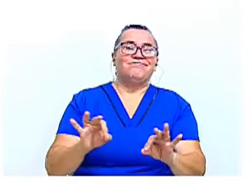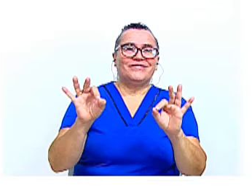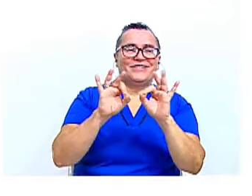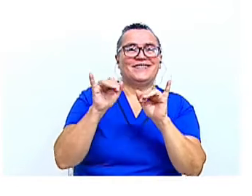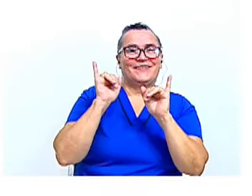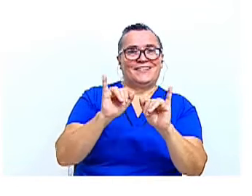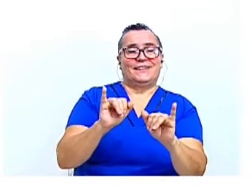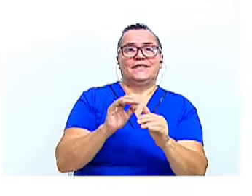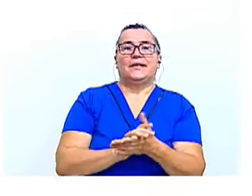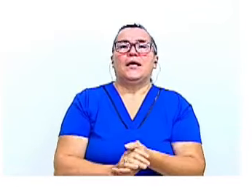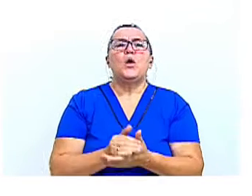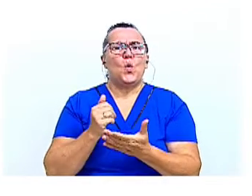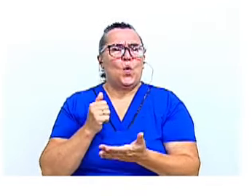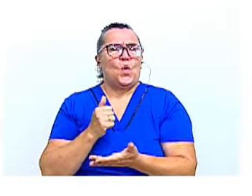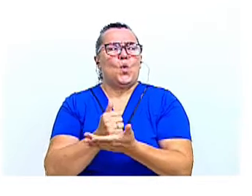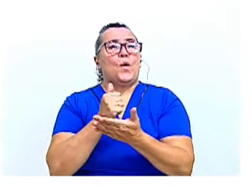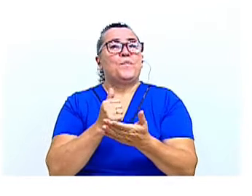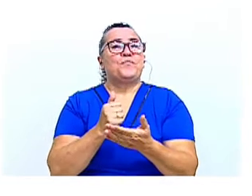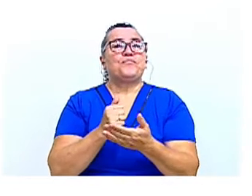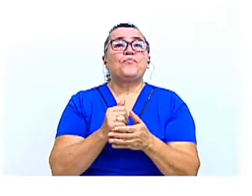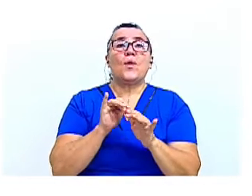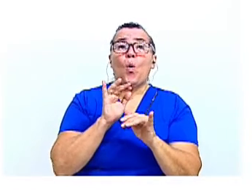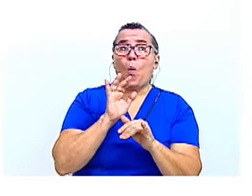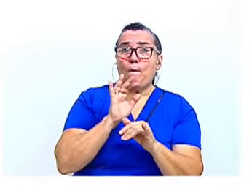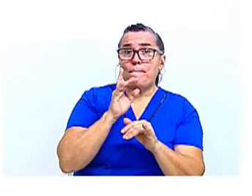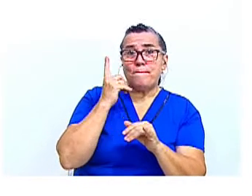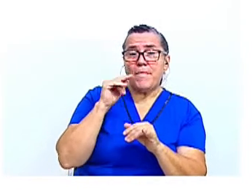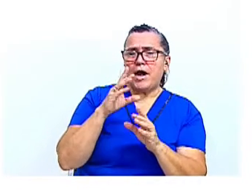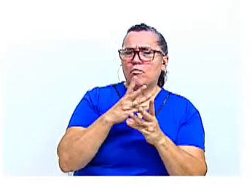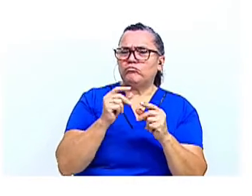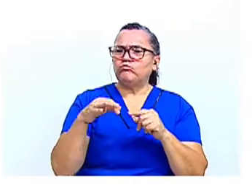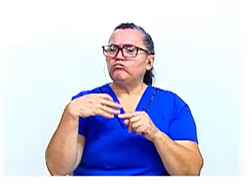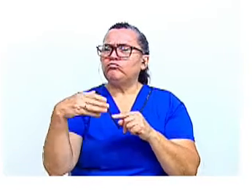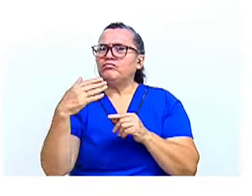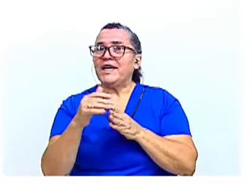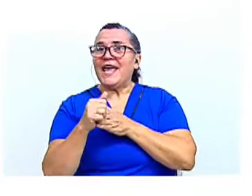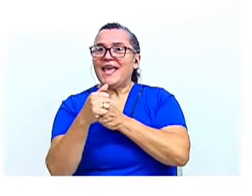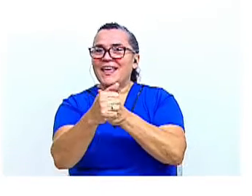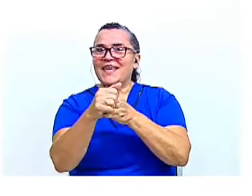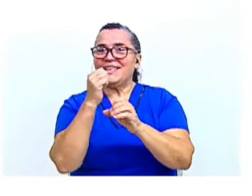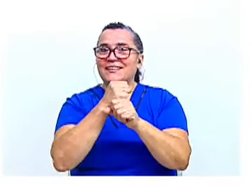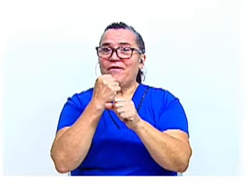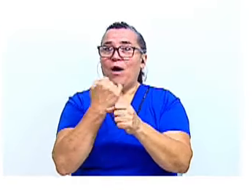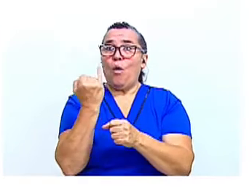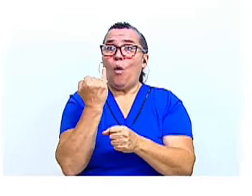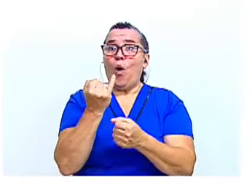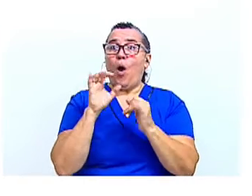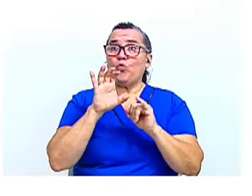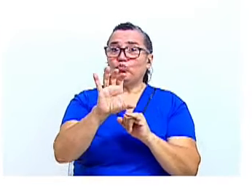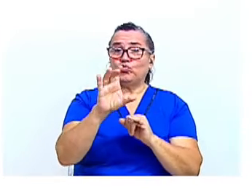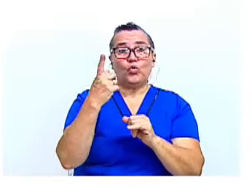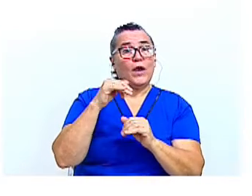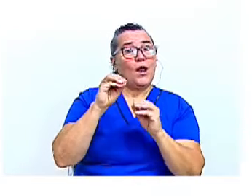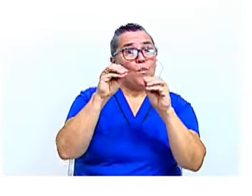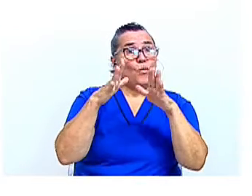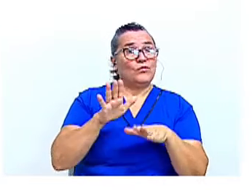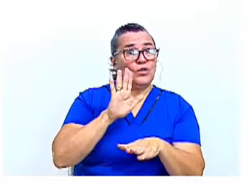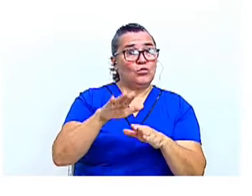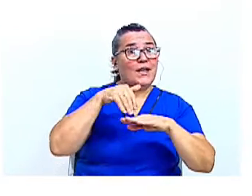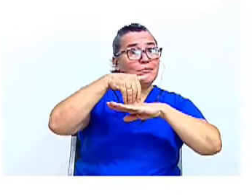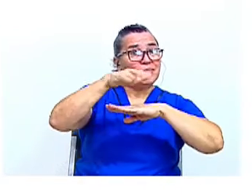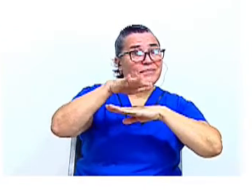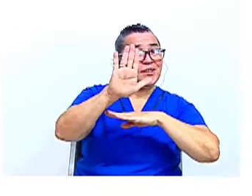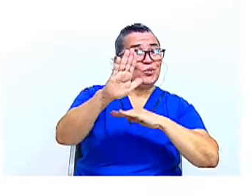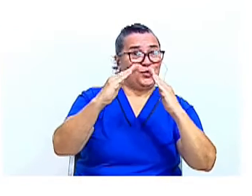por eso les va a ayudar tener sus notas a mano para resolver las guías de trabajo autónomo que le hacen llegar los docentes hasta